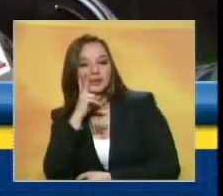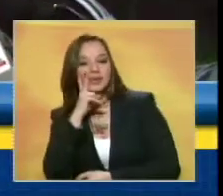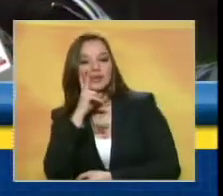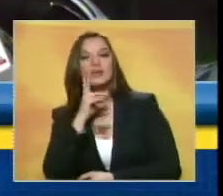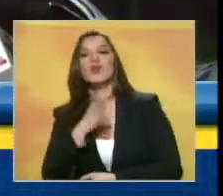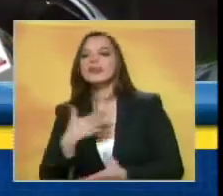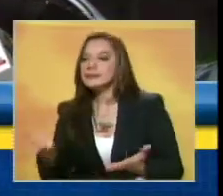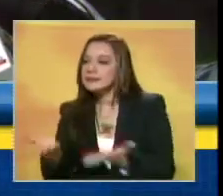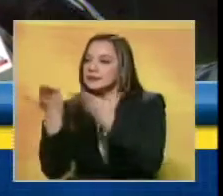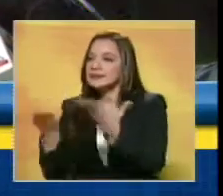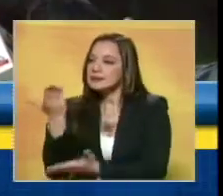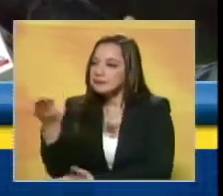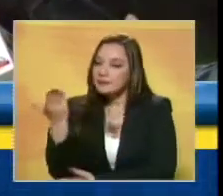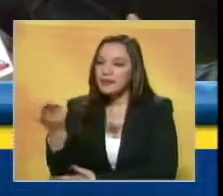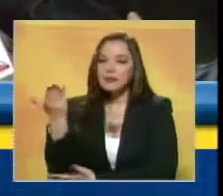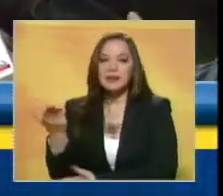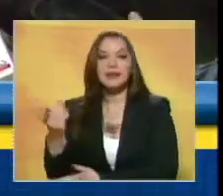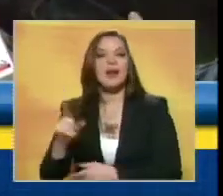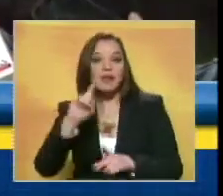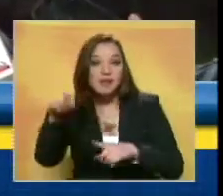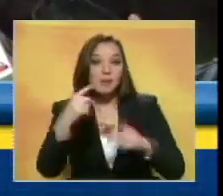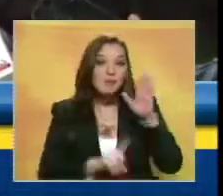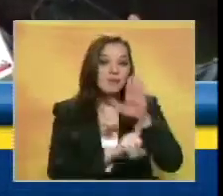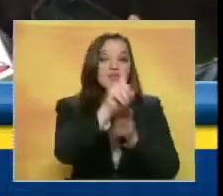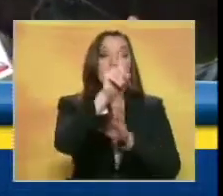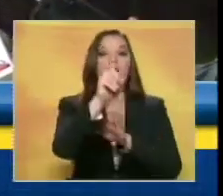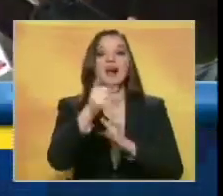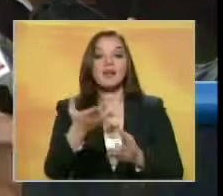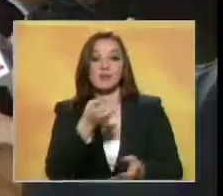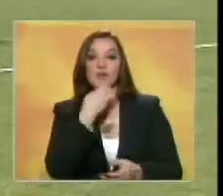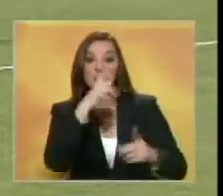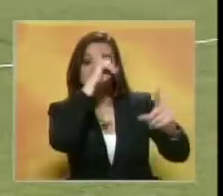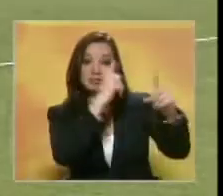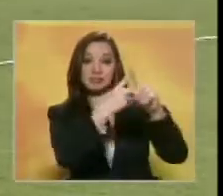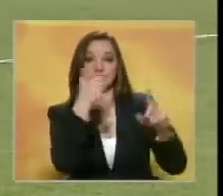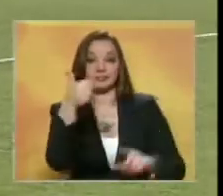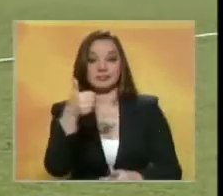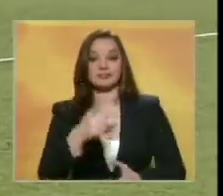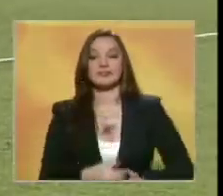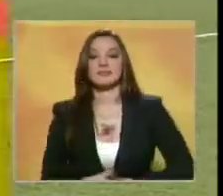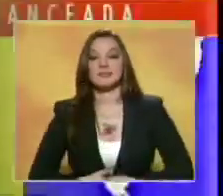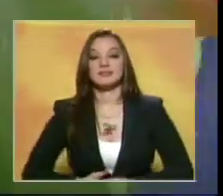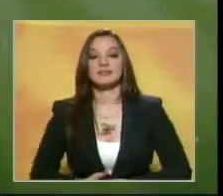de explotar lo máximo para poder llegar y poder conseguir los objetivos.